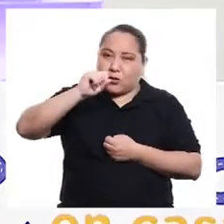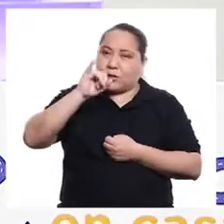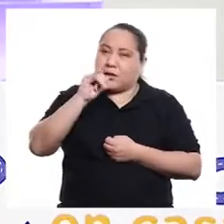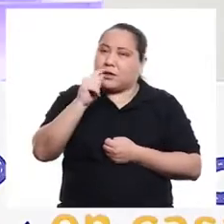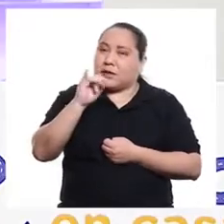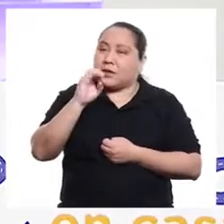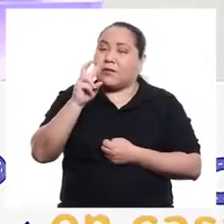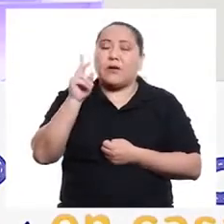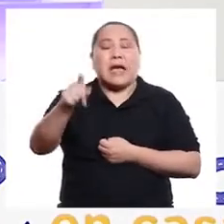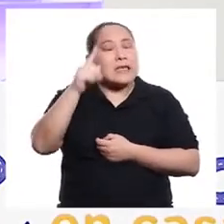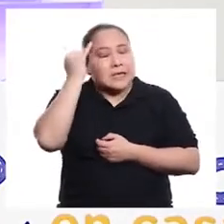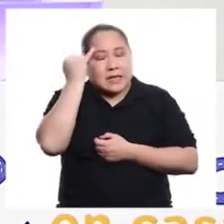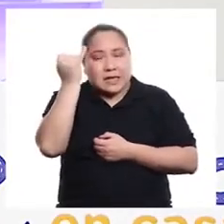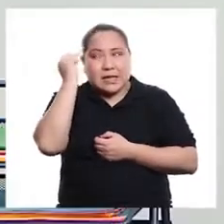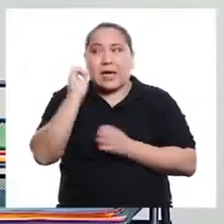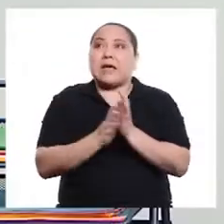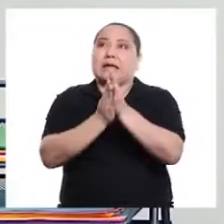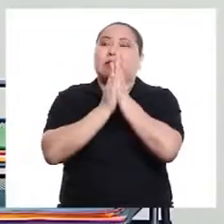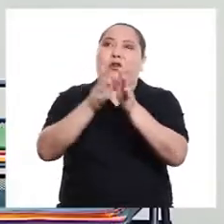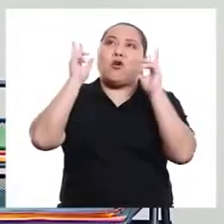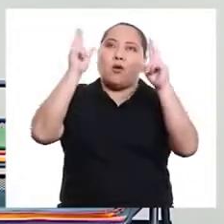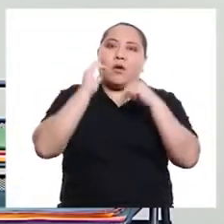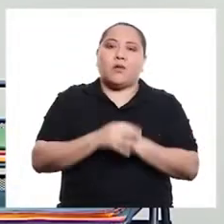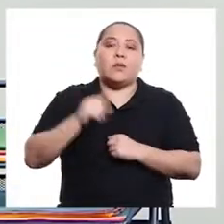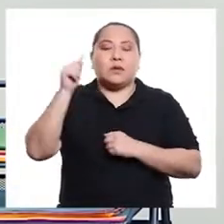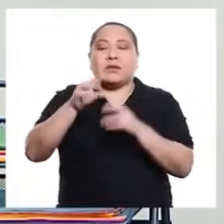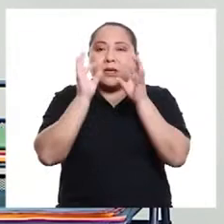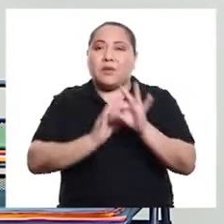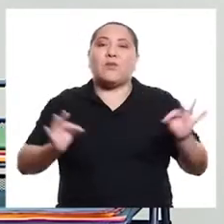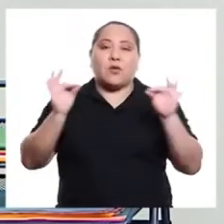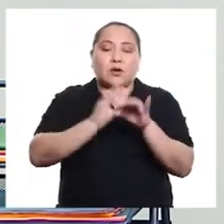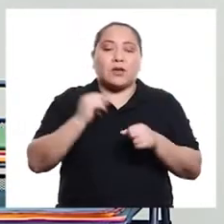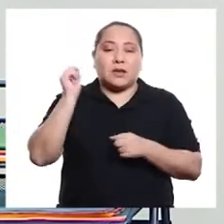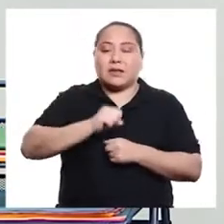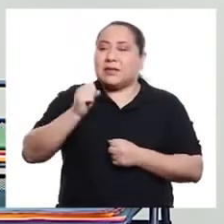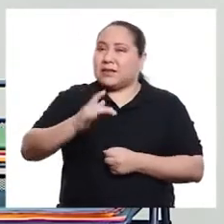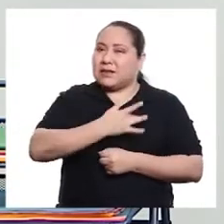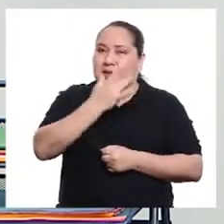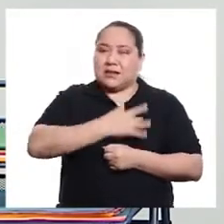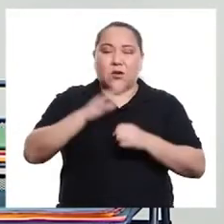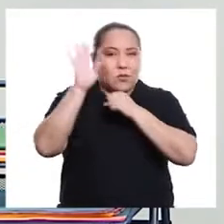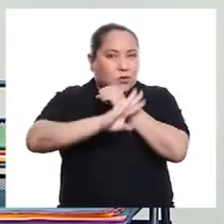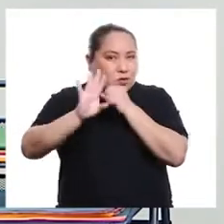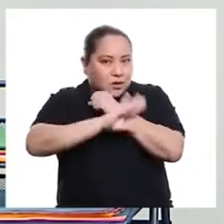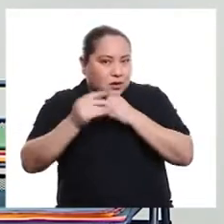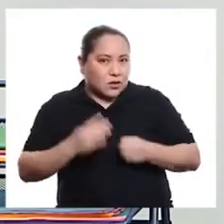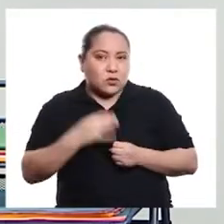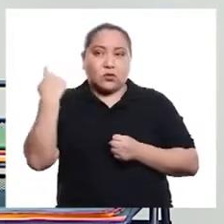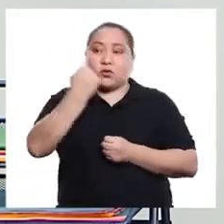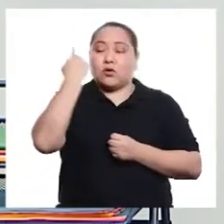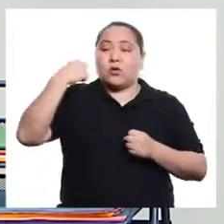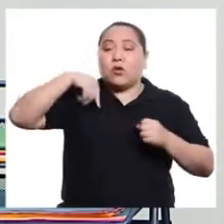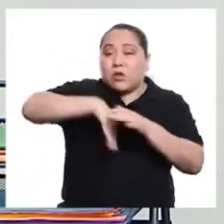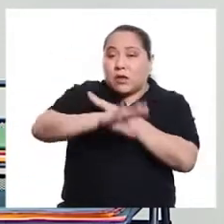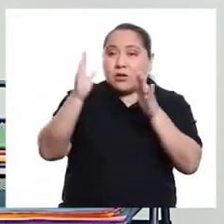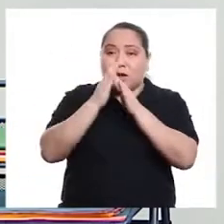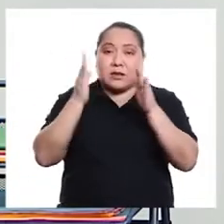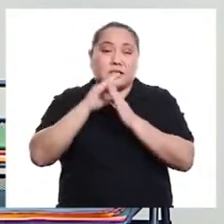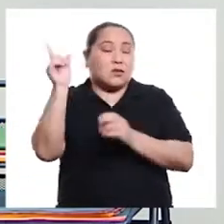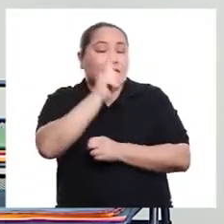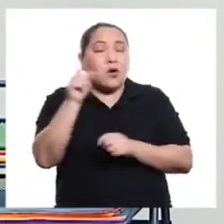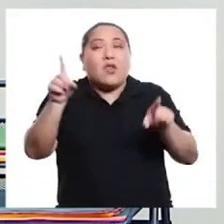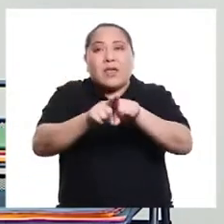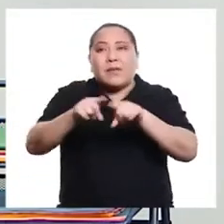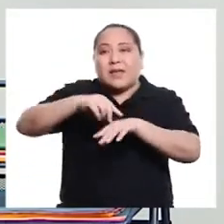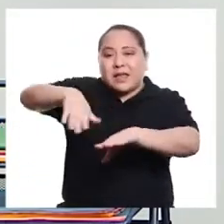impositivos? Esa es la idea, compañera. Pues realmente lo espero, porque es muy importante estar y sentirnos seguras y seguros no solo en nuestras